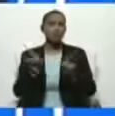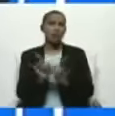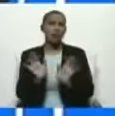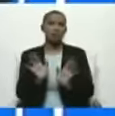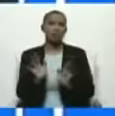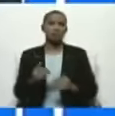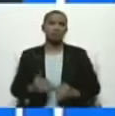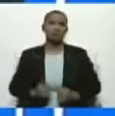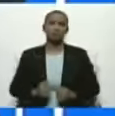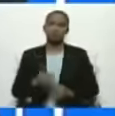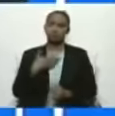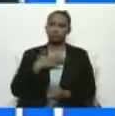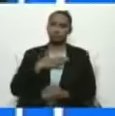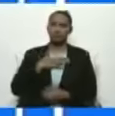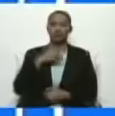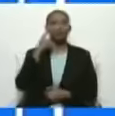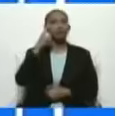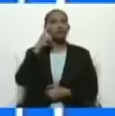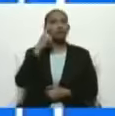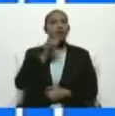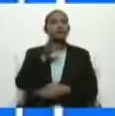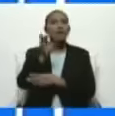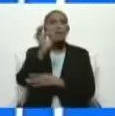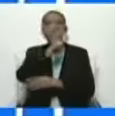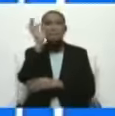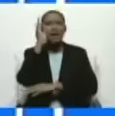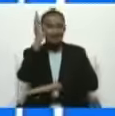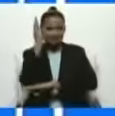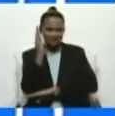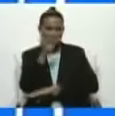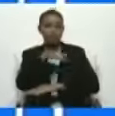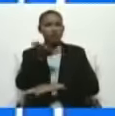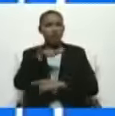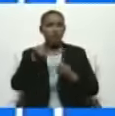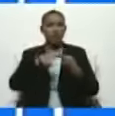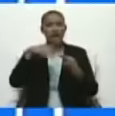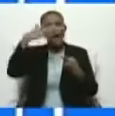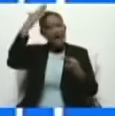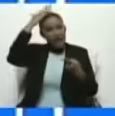en Sanare y me asomé en Caudare.